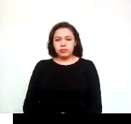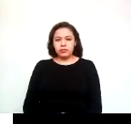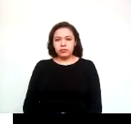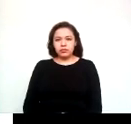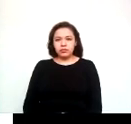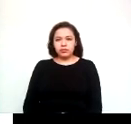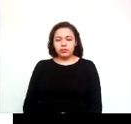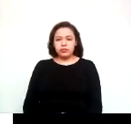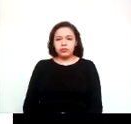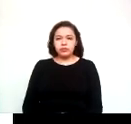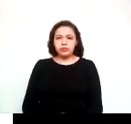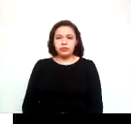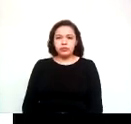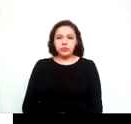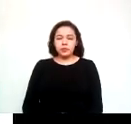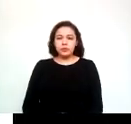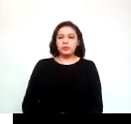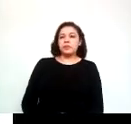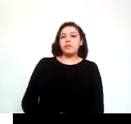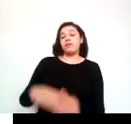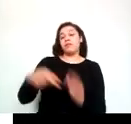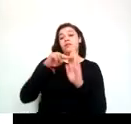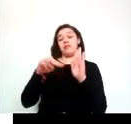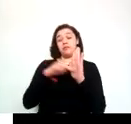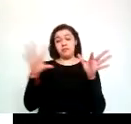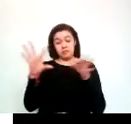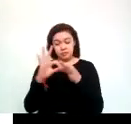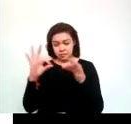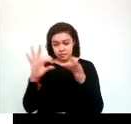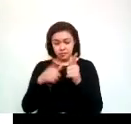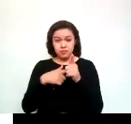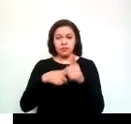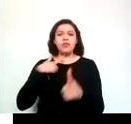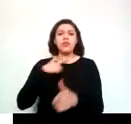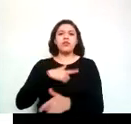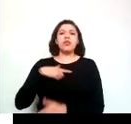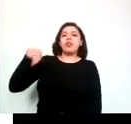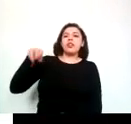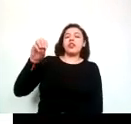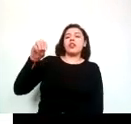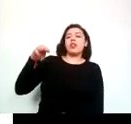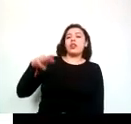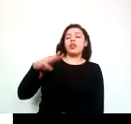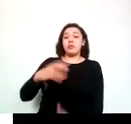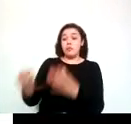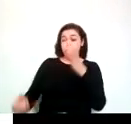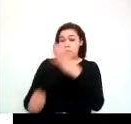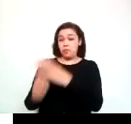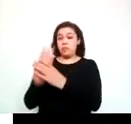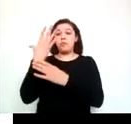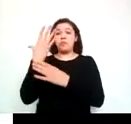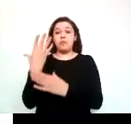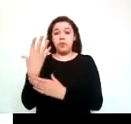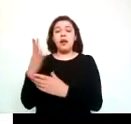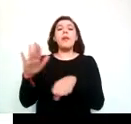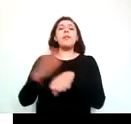Hablando y siguiendo hablando de la normatividad, para nosotros, nosotros nos gusta platicar que la normatividad es bastante innovadora. ¿Por qué?